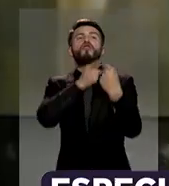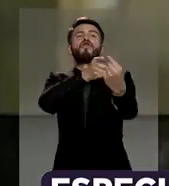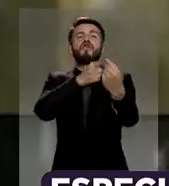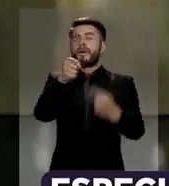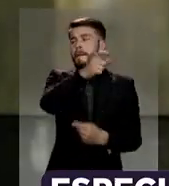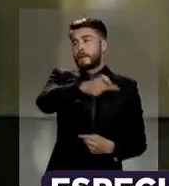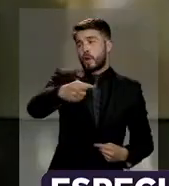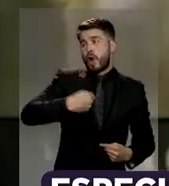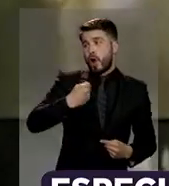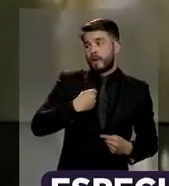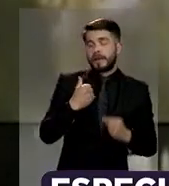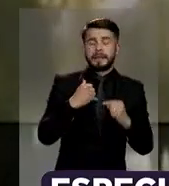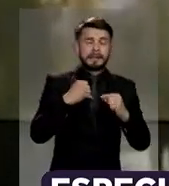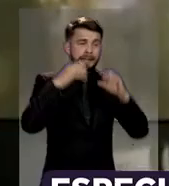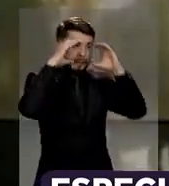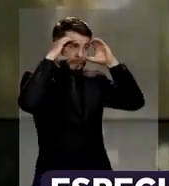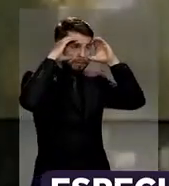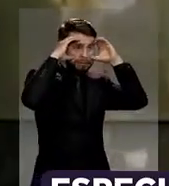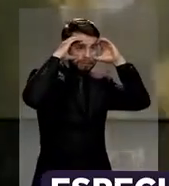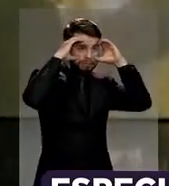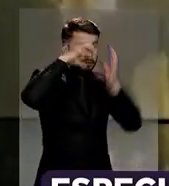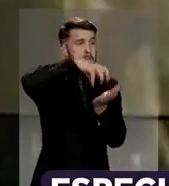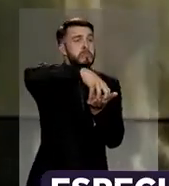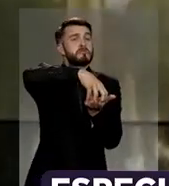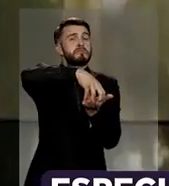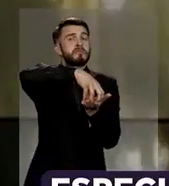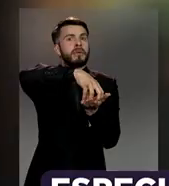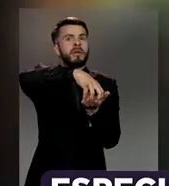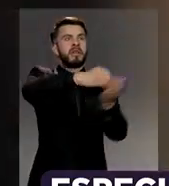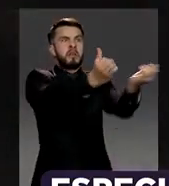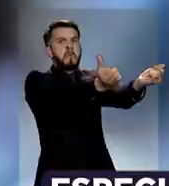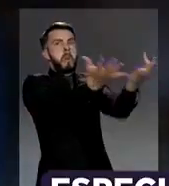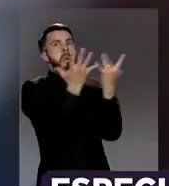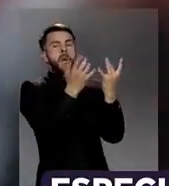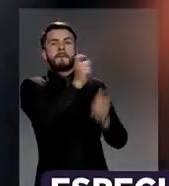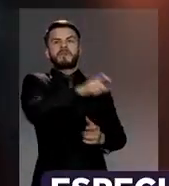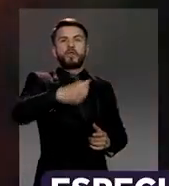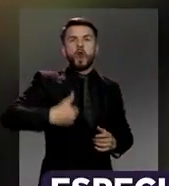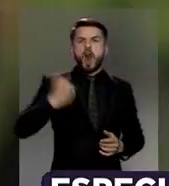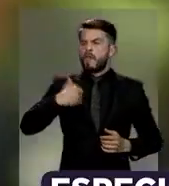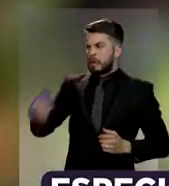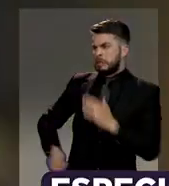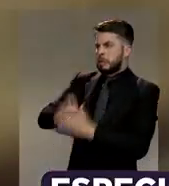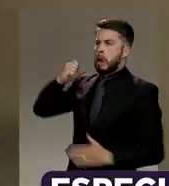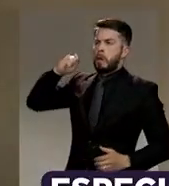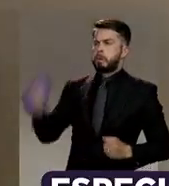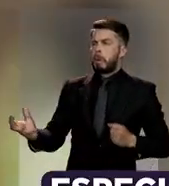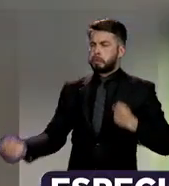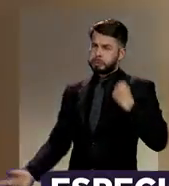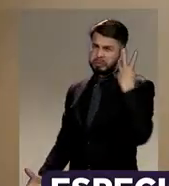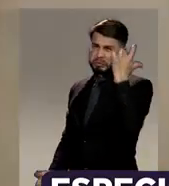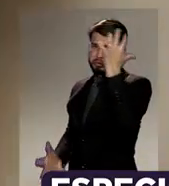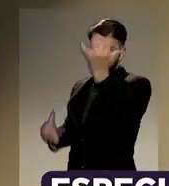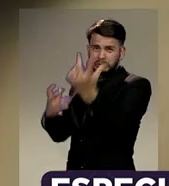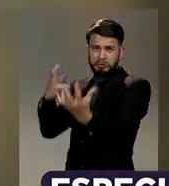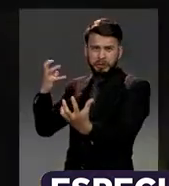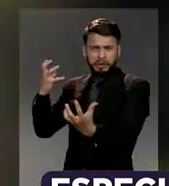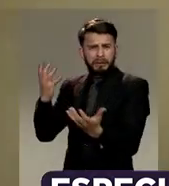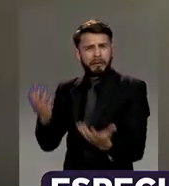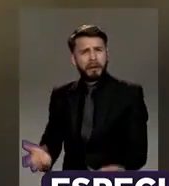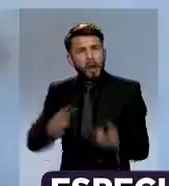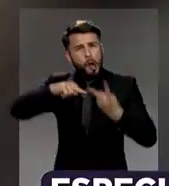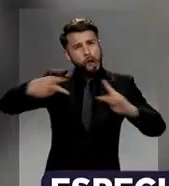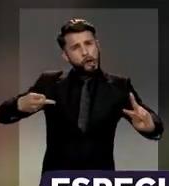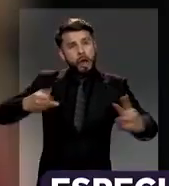hago un llamado a la mesura nos duele mucho por supuesto que un policía indebidamente dispare contra unos jóvenes pero que unos jóvenes también de quemar